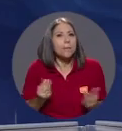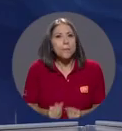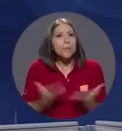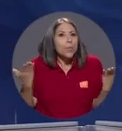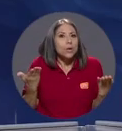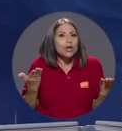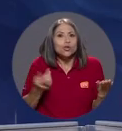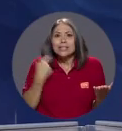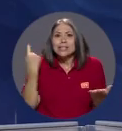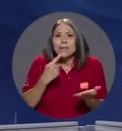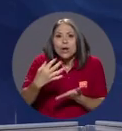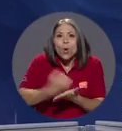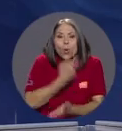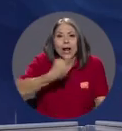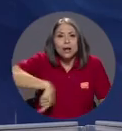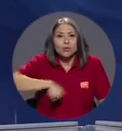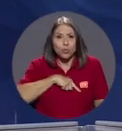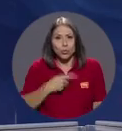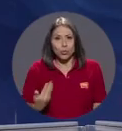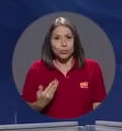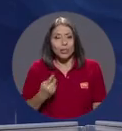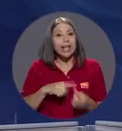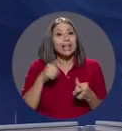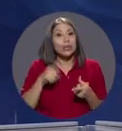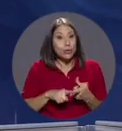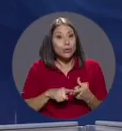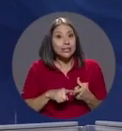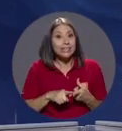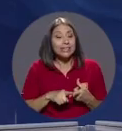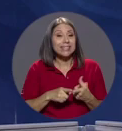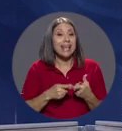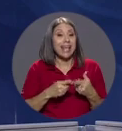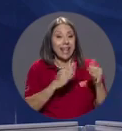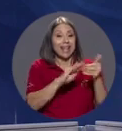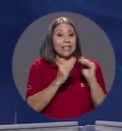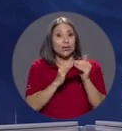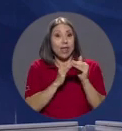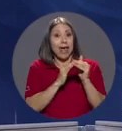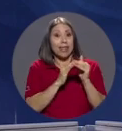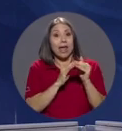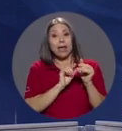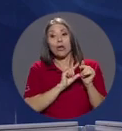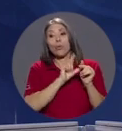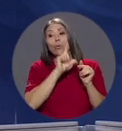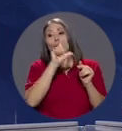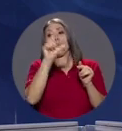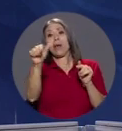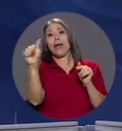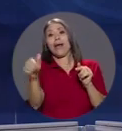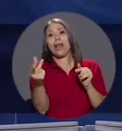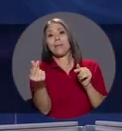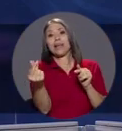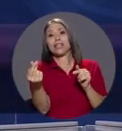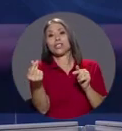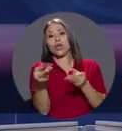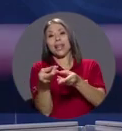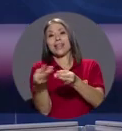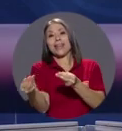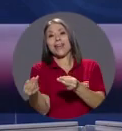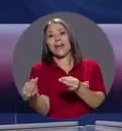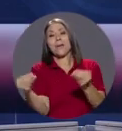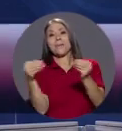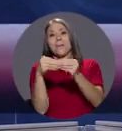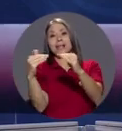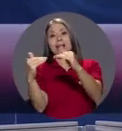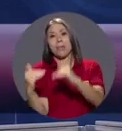factura de todos nosotros, ¿verdad? Y entonces el precio de la tierra, si está fuera de la ciudad, es muchísimo más bajo, pero para el desarrollo